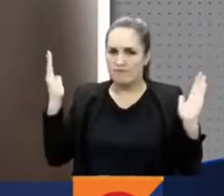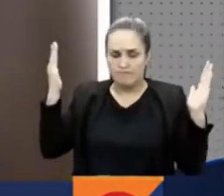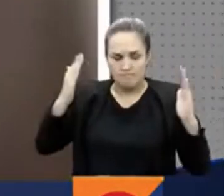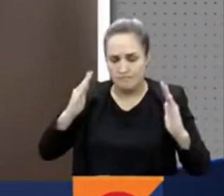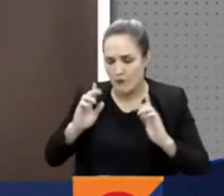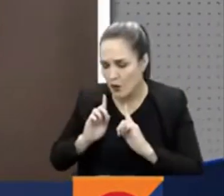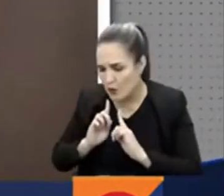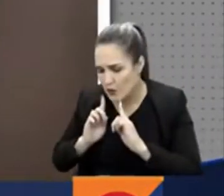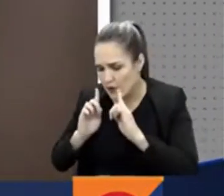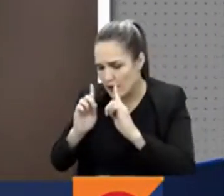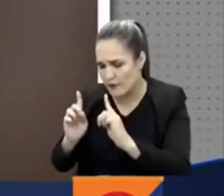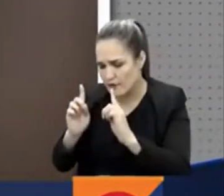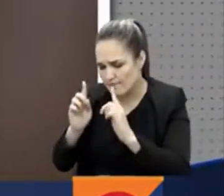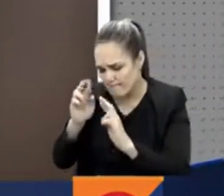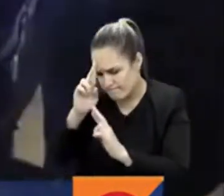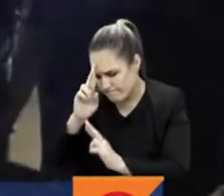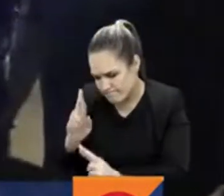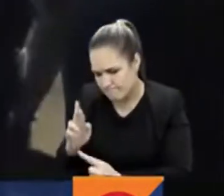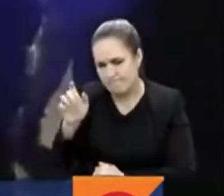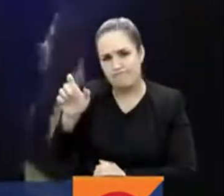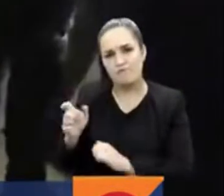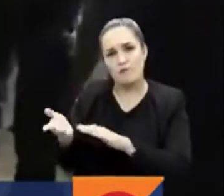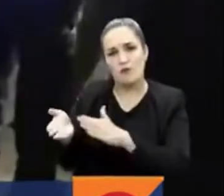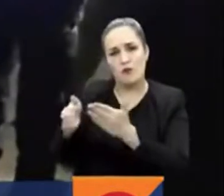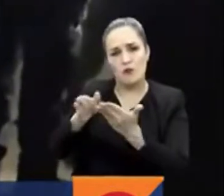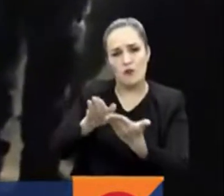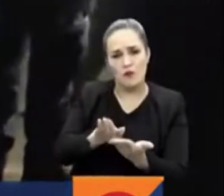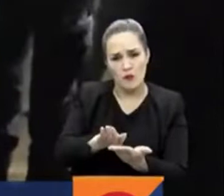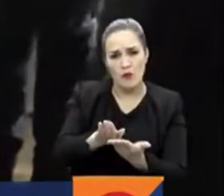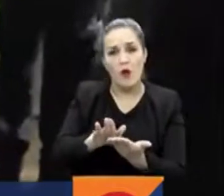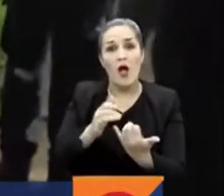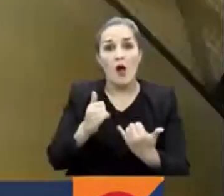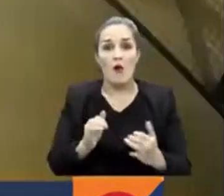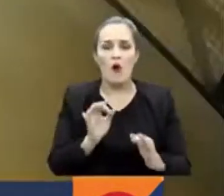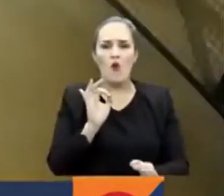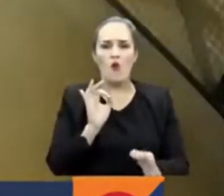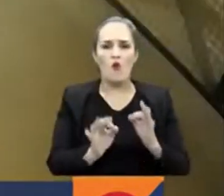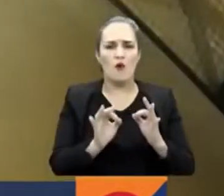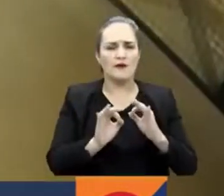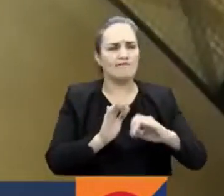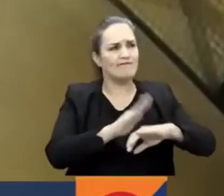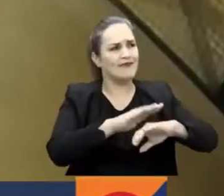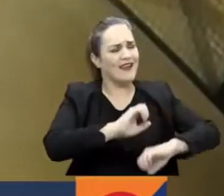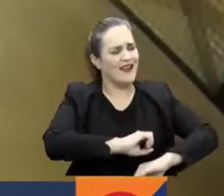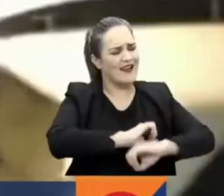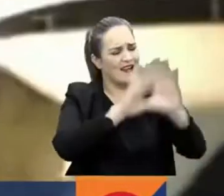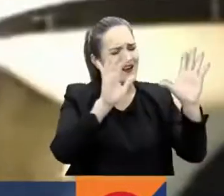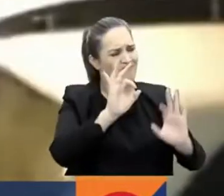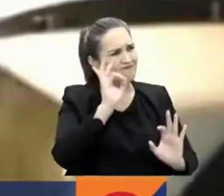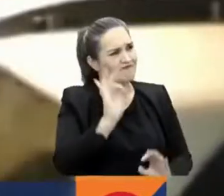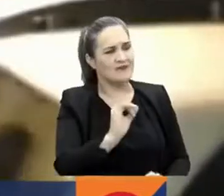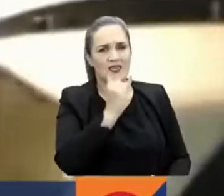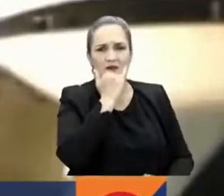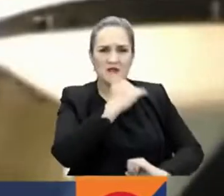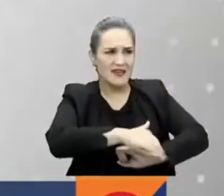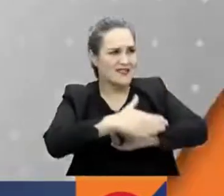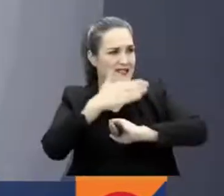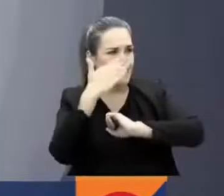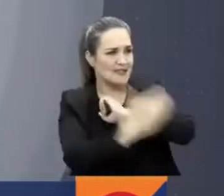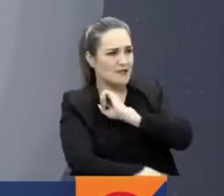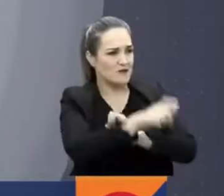Pinzón rinden honor a su memoria. Su petición a la justicia es esclarecer por completo los hechos y castigar al